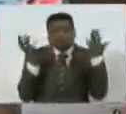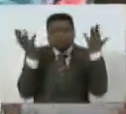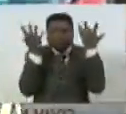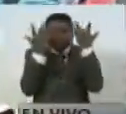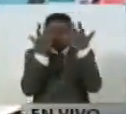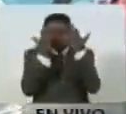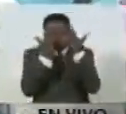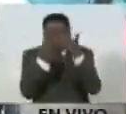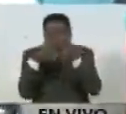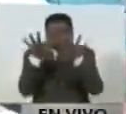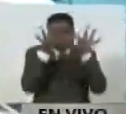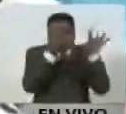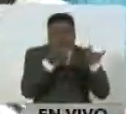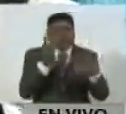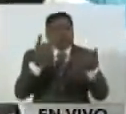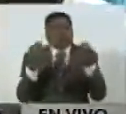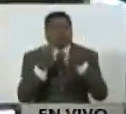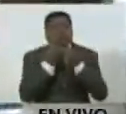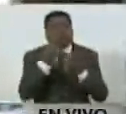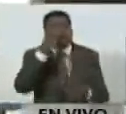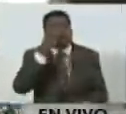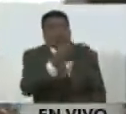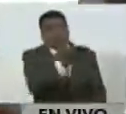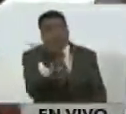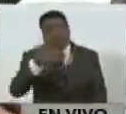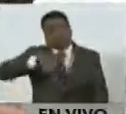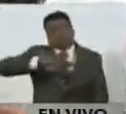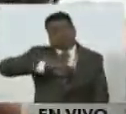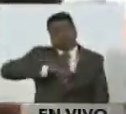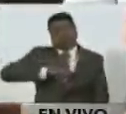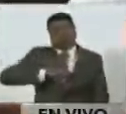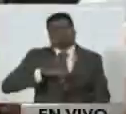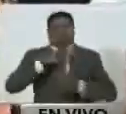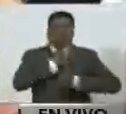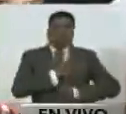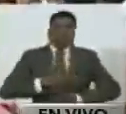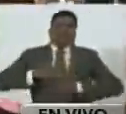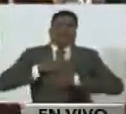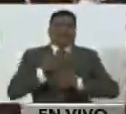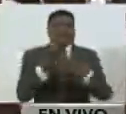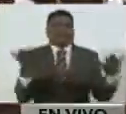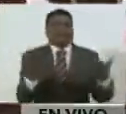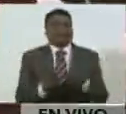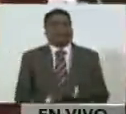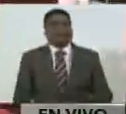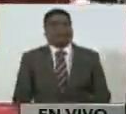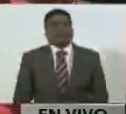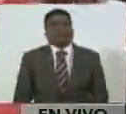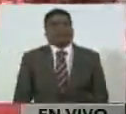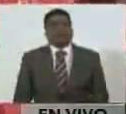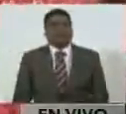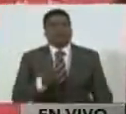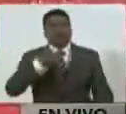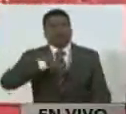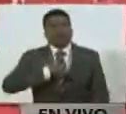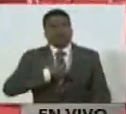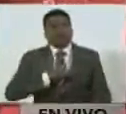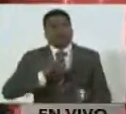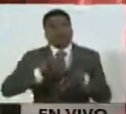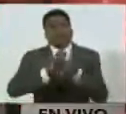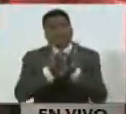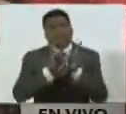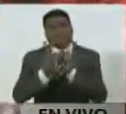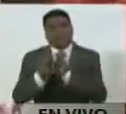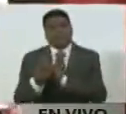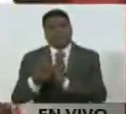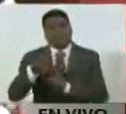toca al lado de lo que somos, del pueblo que somos y que nos agrada ser, y reivindicamos ese pueblo